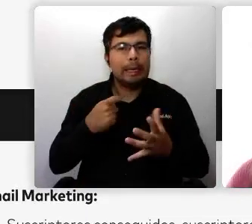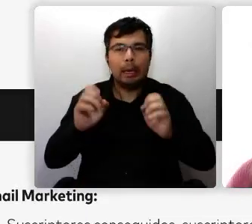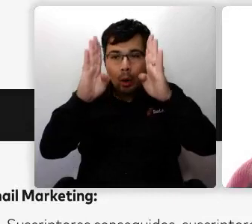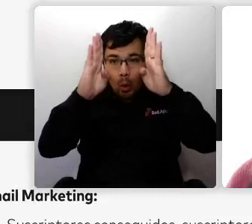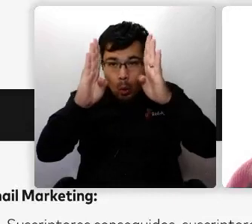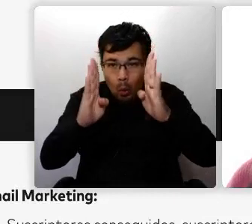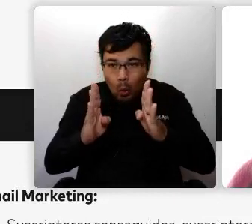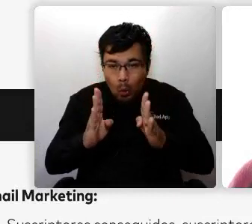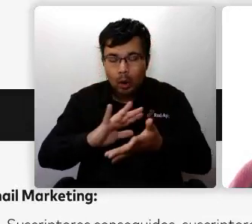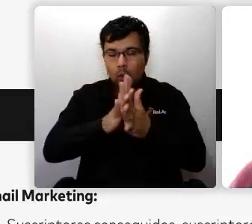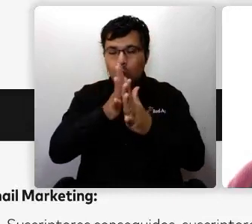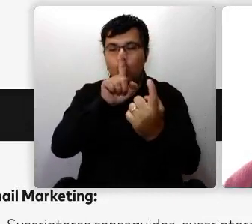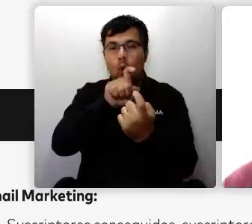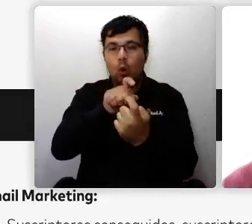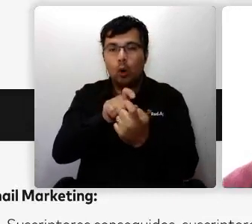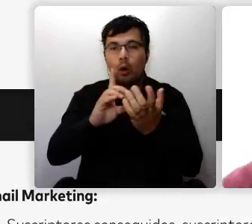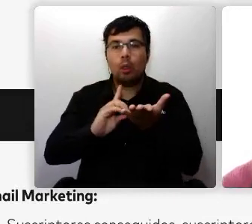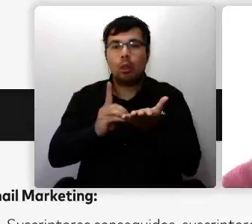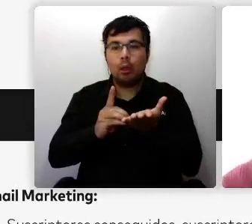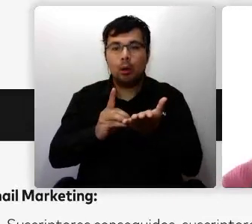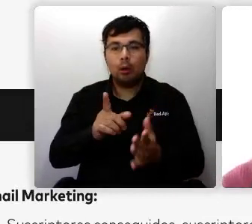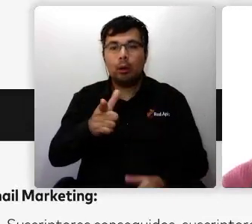digitales que queremos tener con nuestros consumidores.